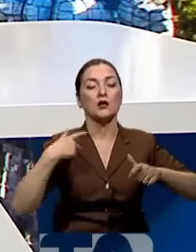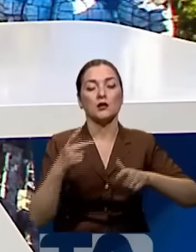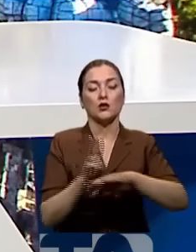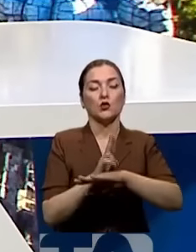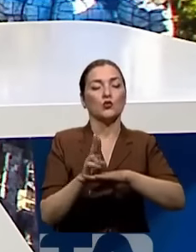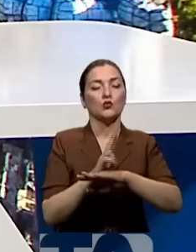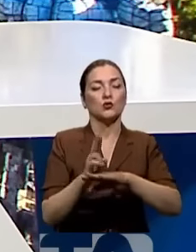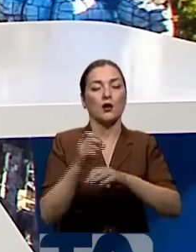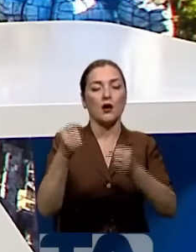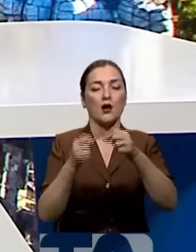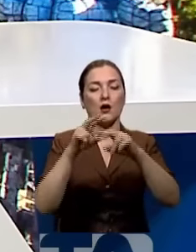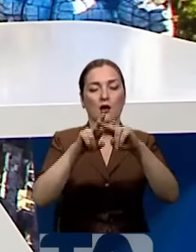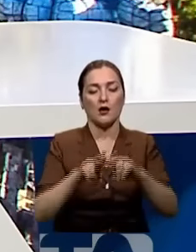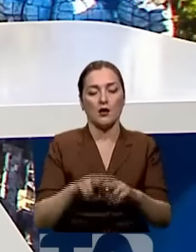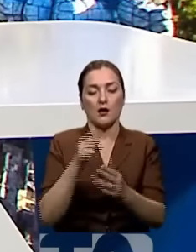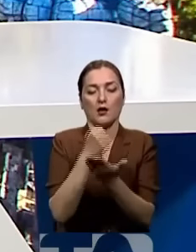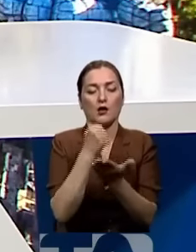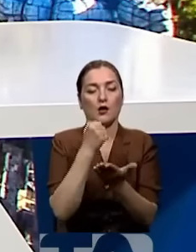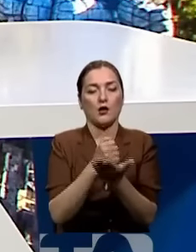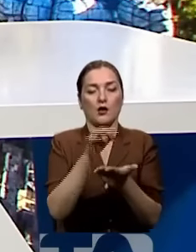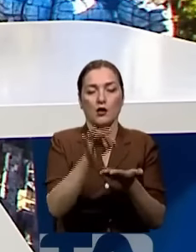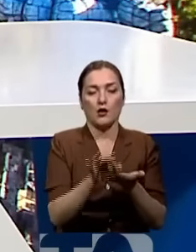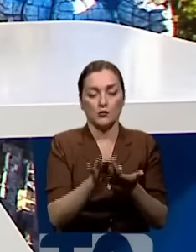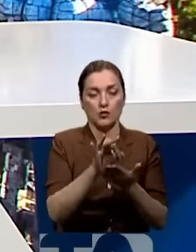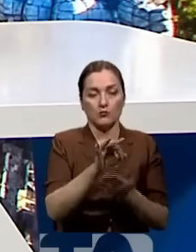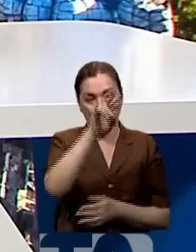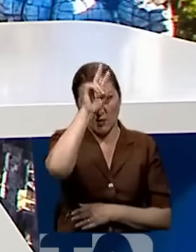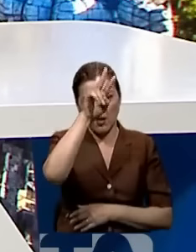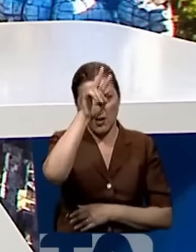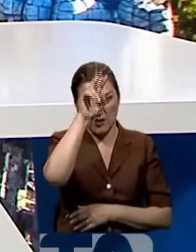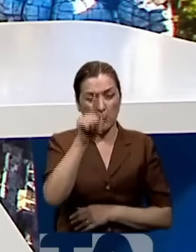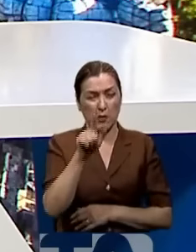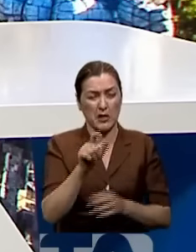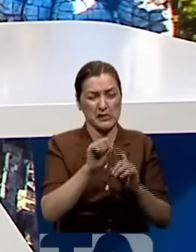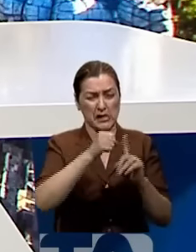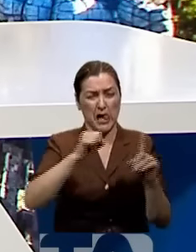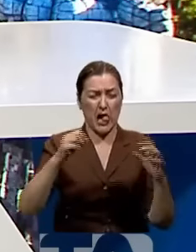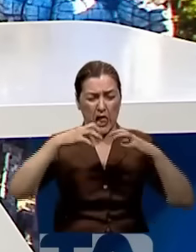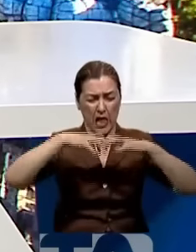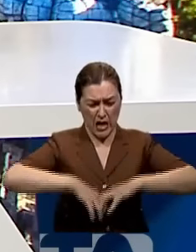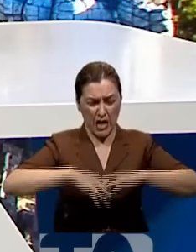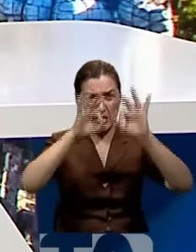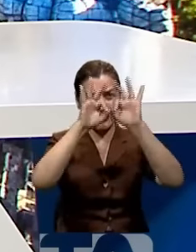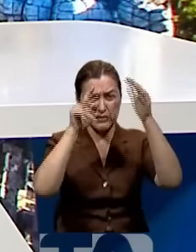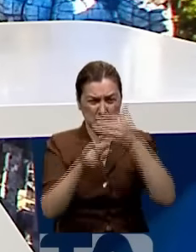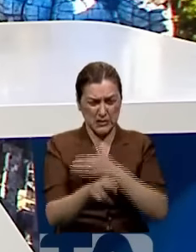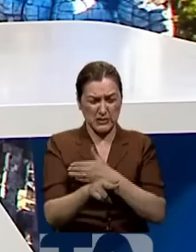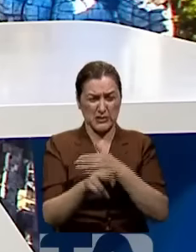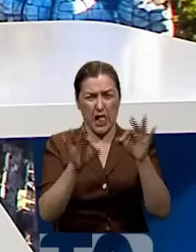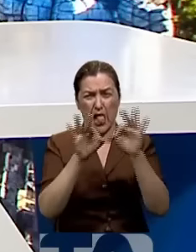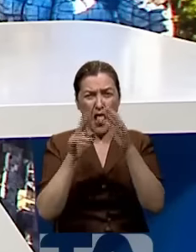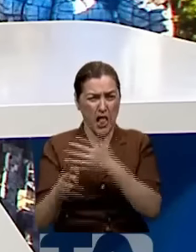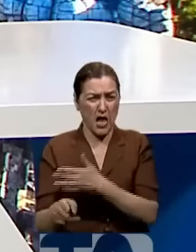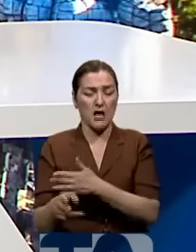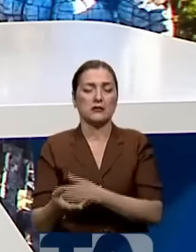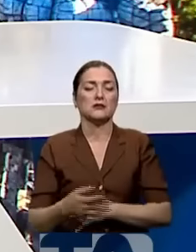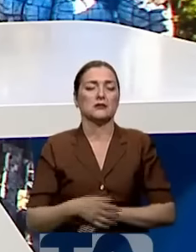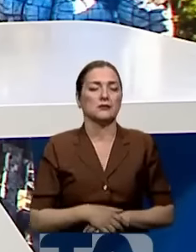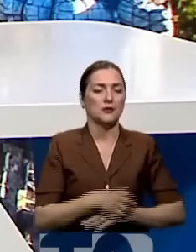Vehicular y Matriculación del Cantón Rumiñahui aseguran que el sistema está colapsado por los cortes eléctricos. Y por su parte, las